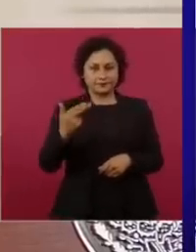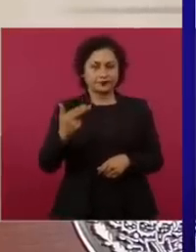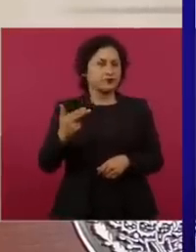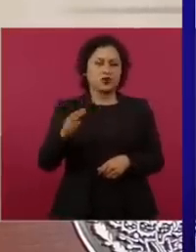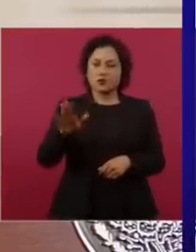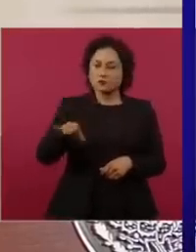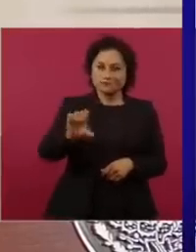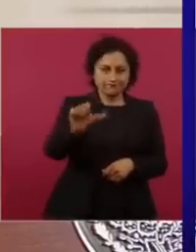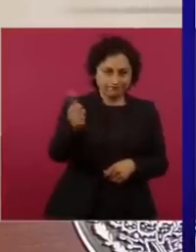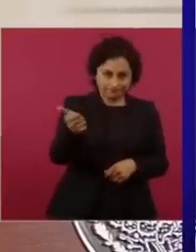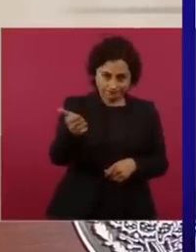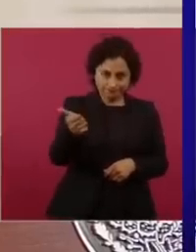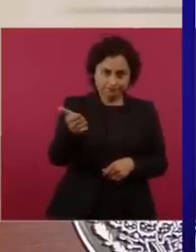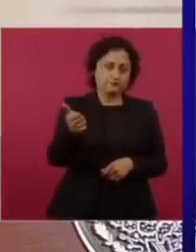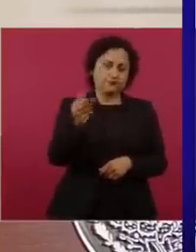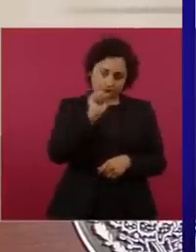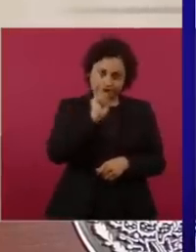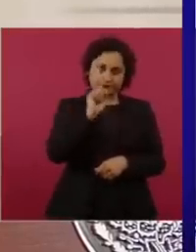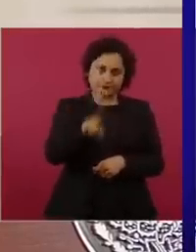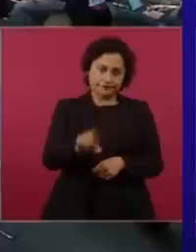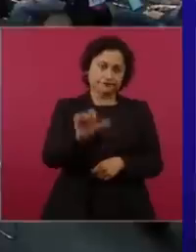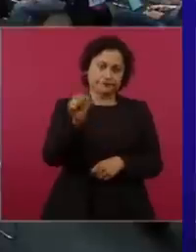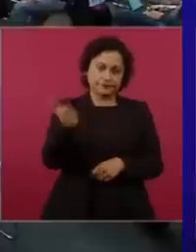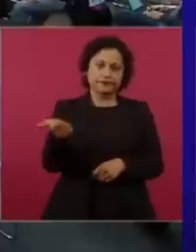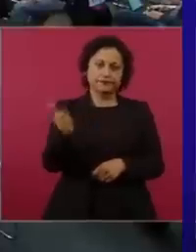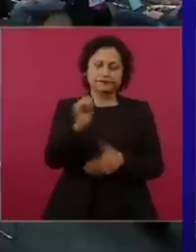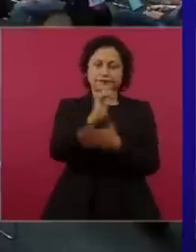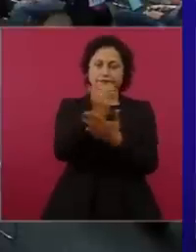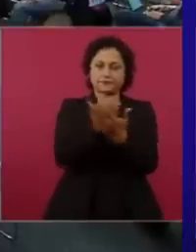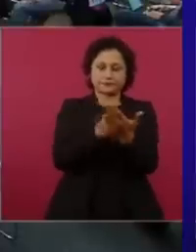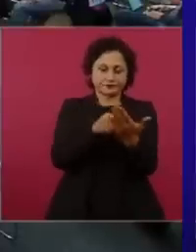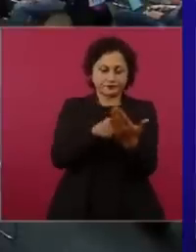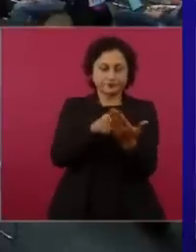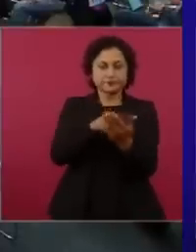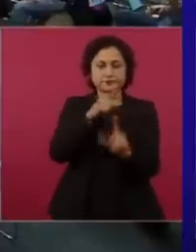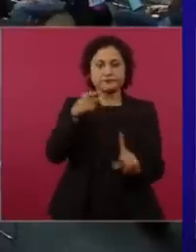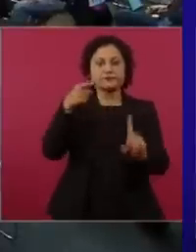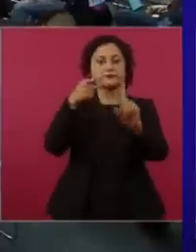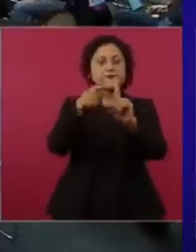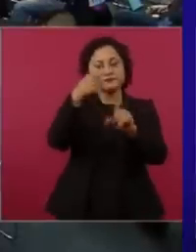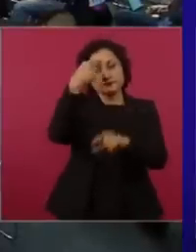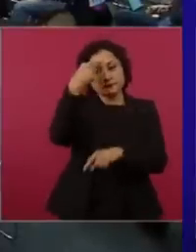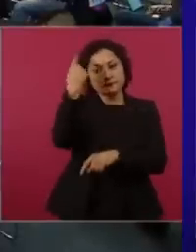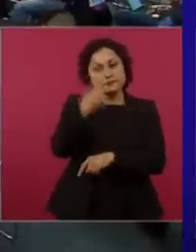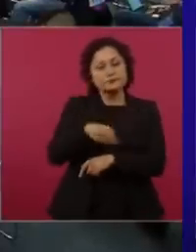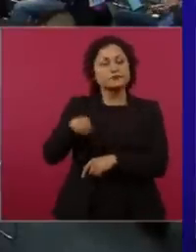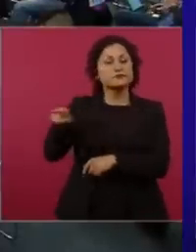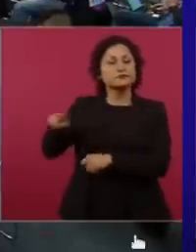aparte, sí, un contrato para traer gas del Perú.